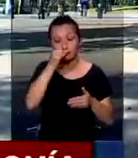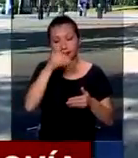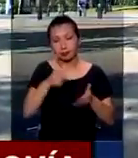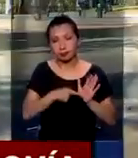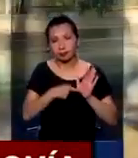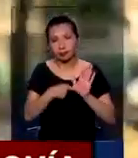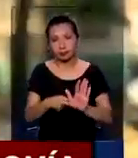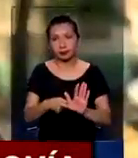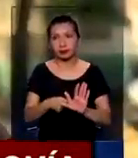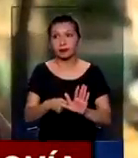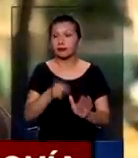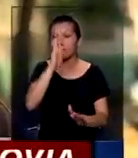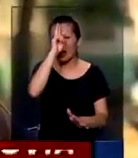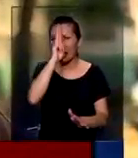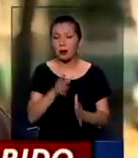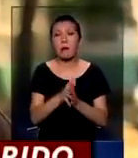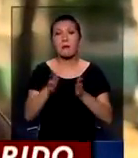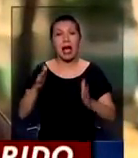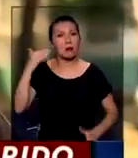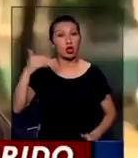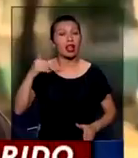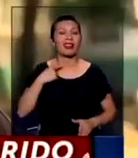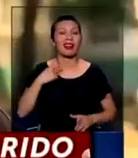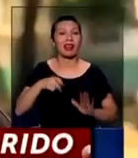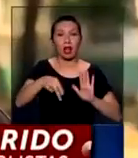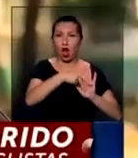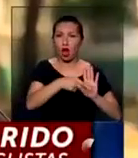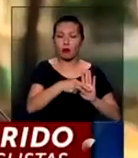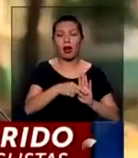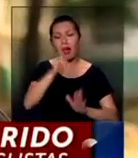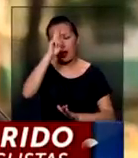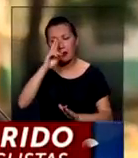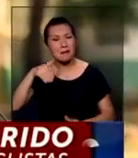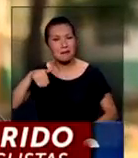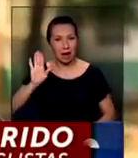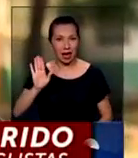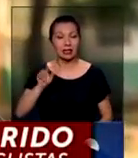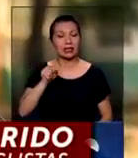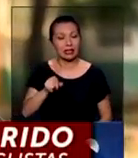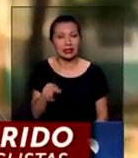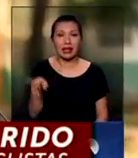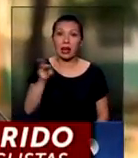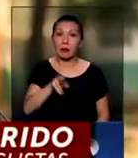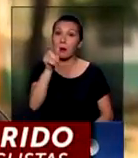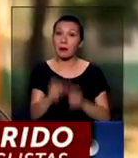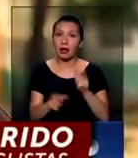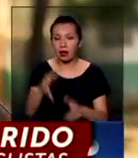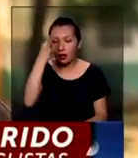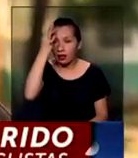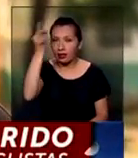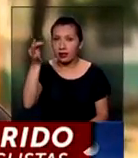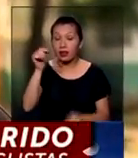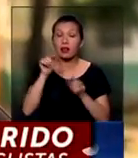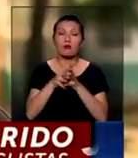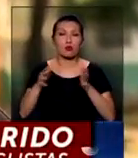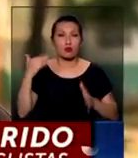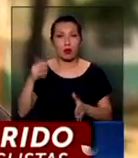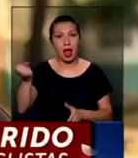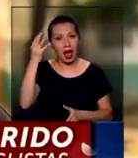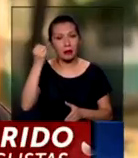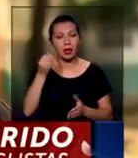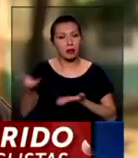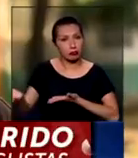conocer. El respeto es más importante que la norma, ¿eh? Yo creo que eso es lo que hay que recalcar, en que la gente entienda de que es súper importante que